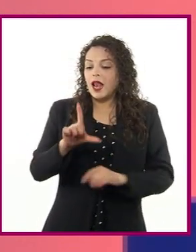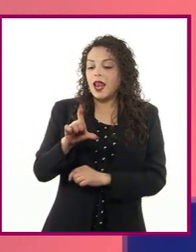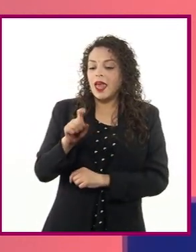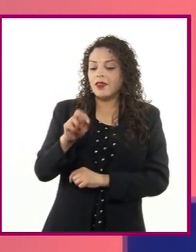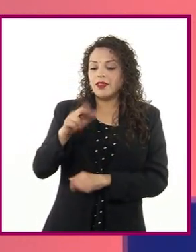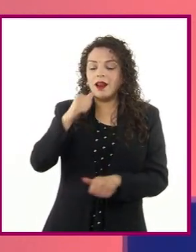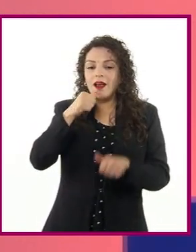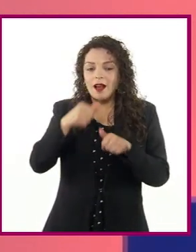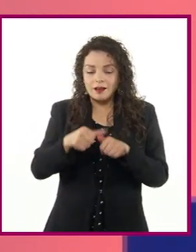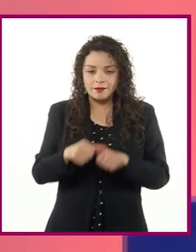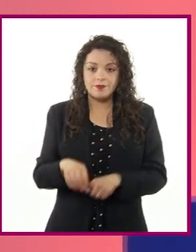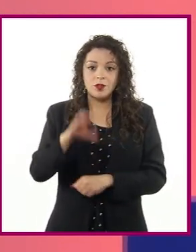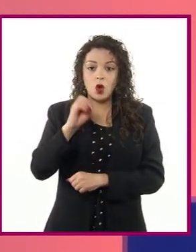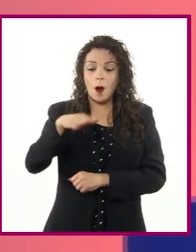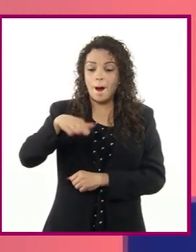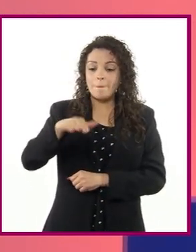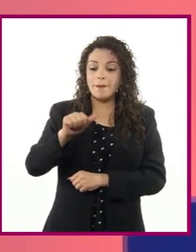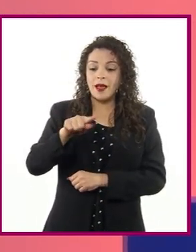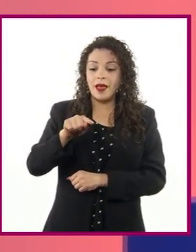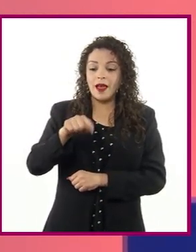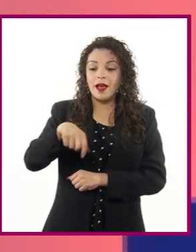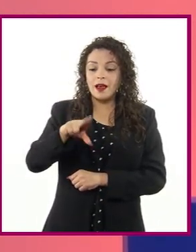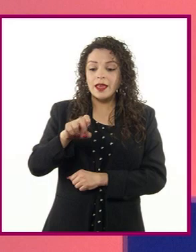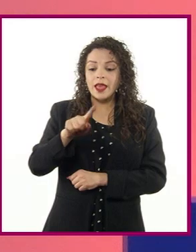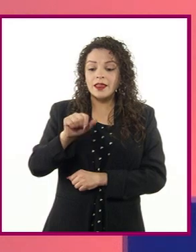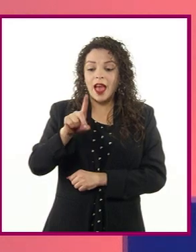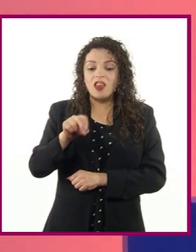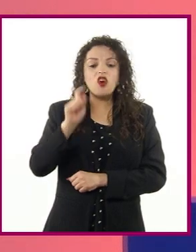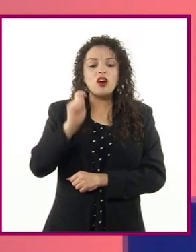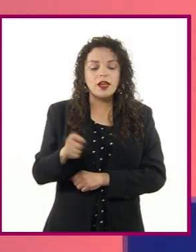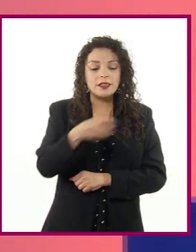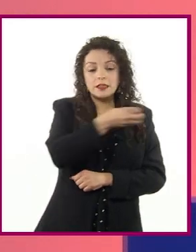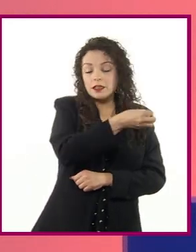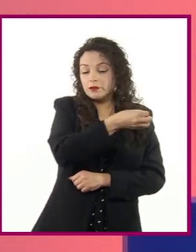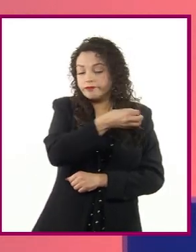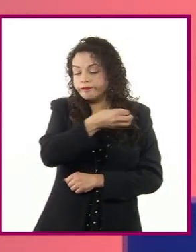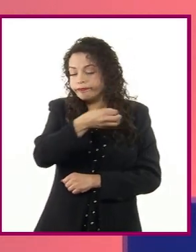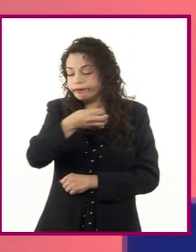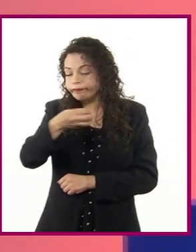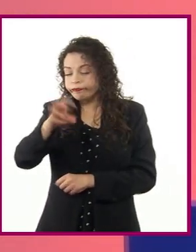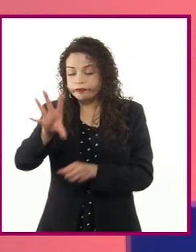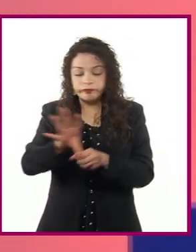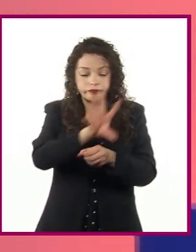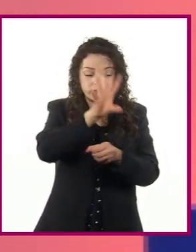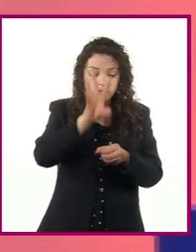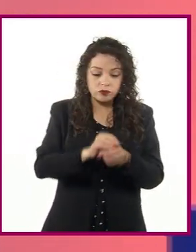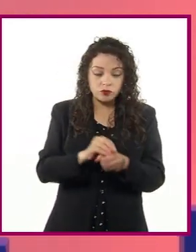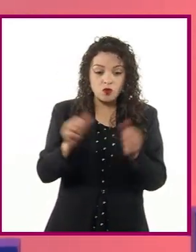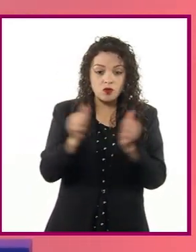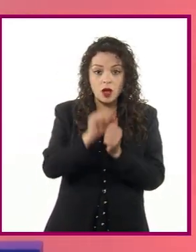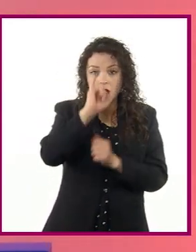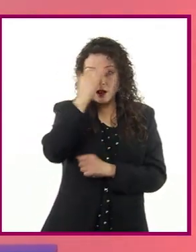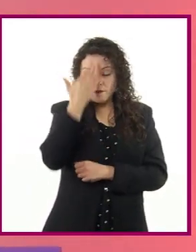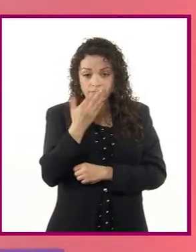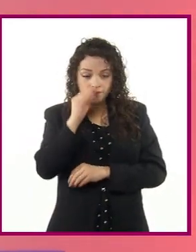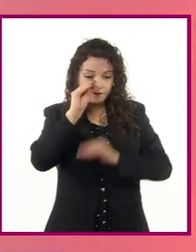puedo decir que es la organización de todo el conjunto de elementos gráficos que componen, en este caso, las